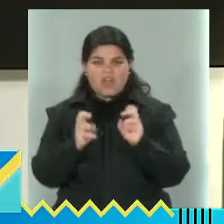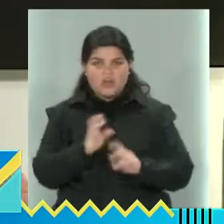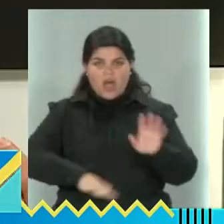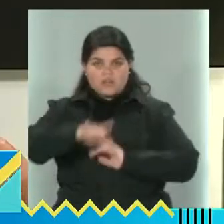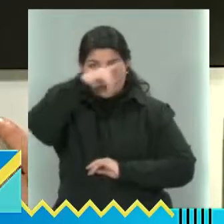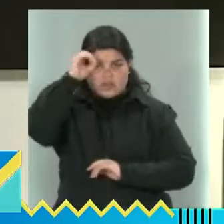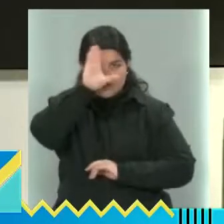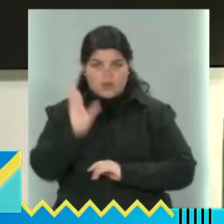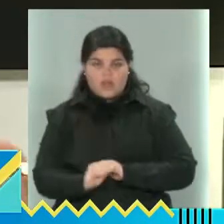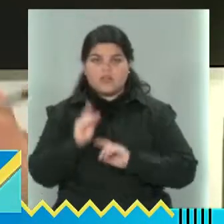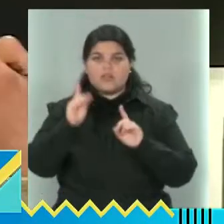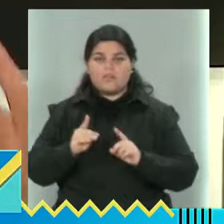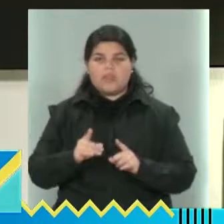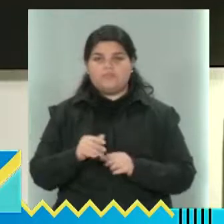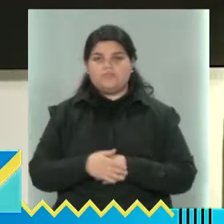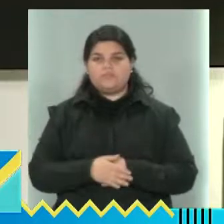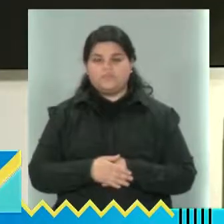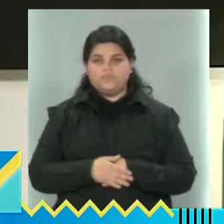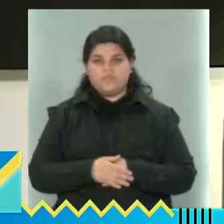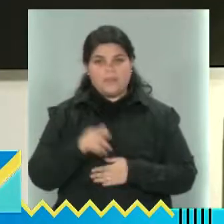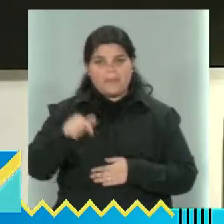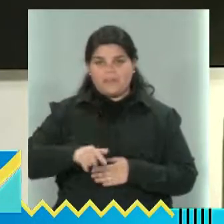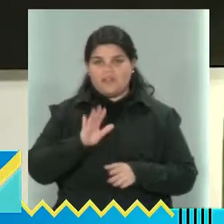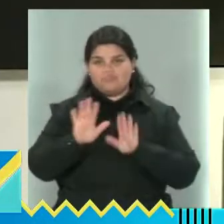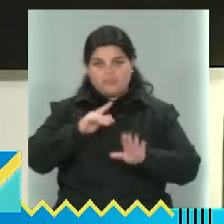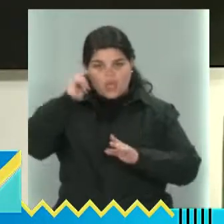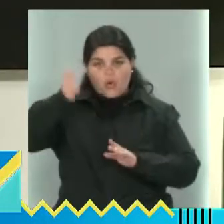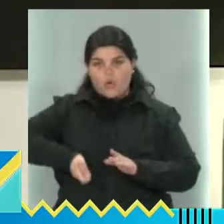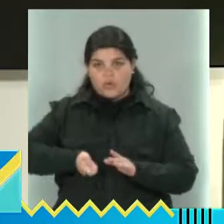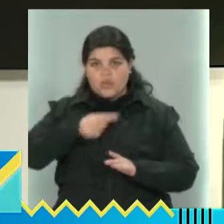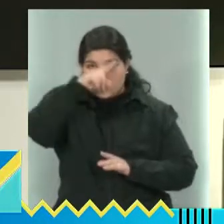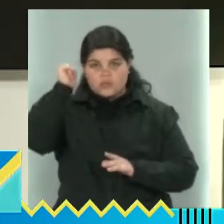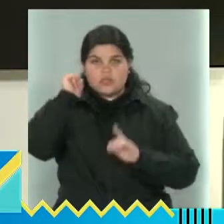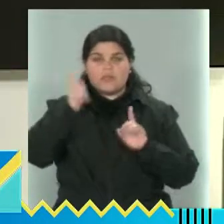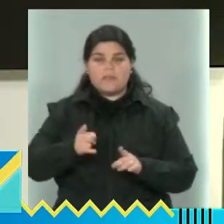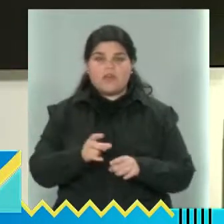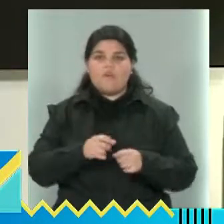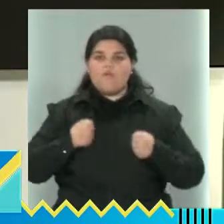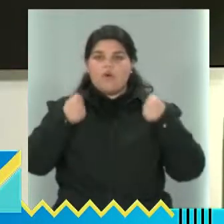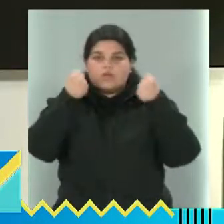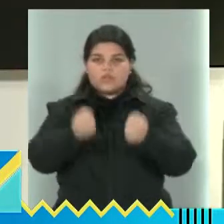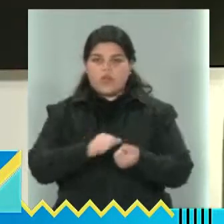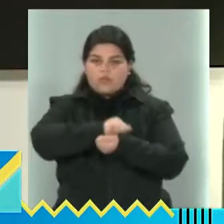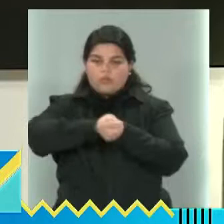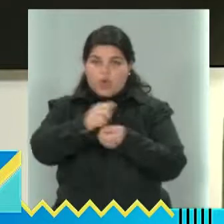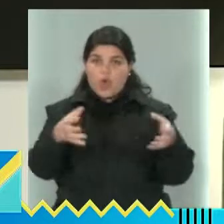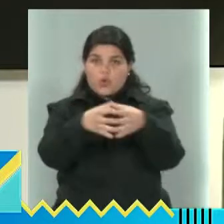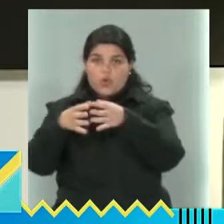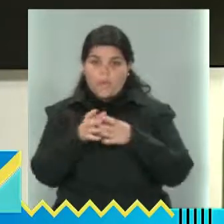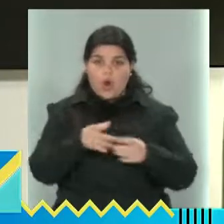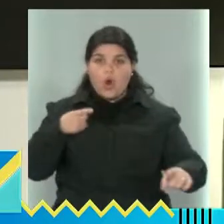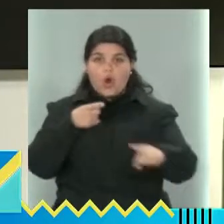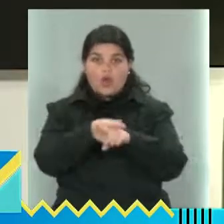de la corrupción en obras públicas, cooperación jurídica internacional, fortalecimiento de los mecanismos interamericanos anticorrupción y seguimiento e